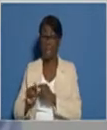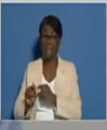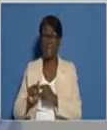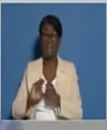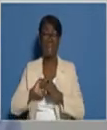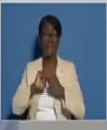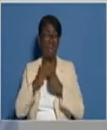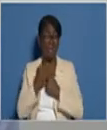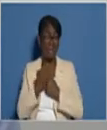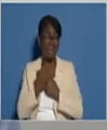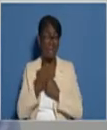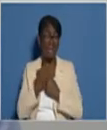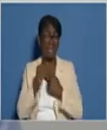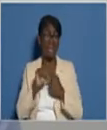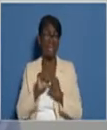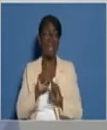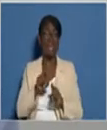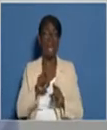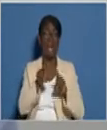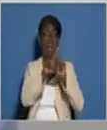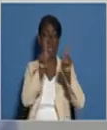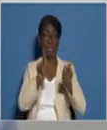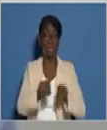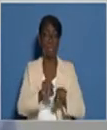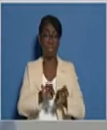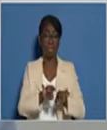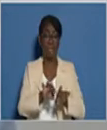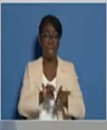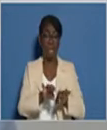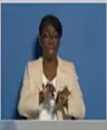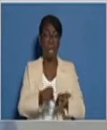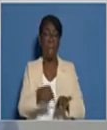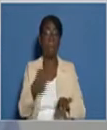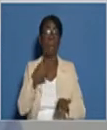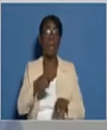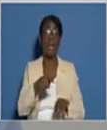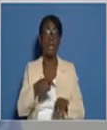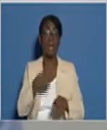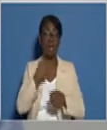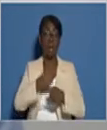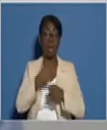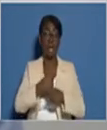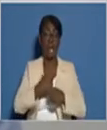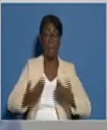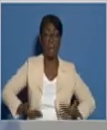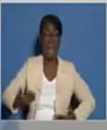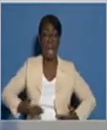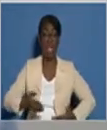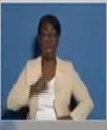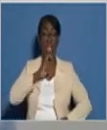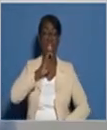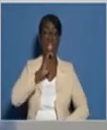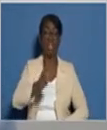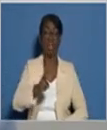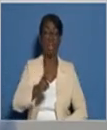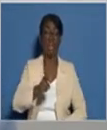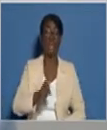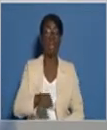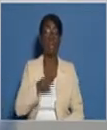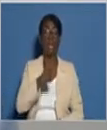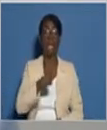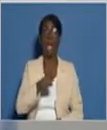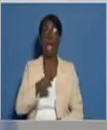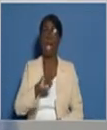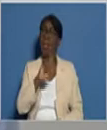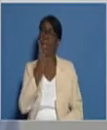irregularidades, algunas plataformas para que los trabajadores puedan presentar denuncia. Más bien, las únicas consultas que se han